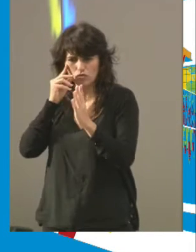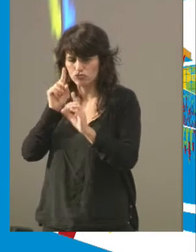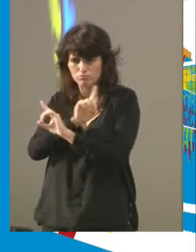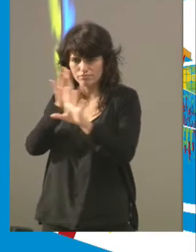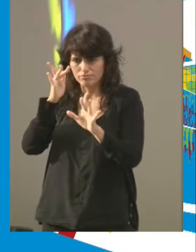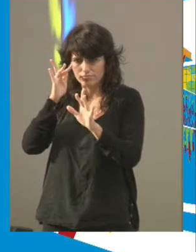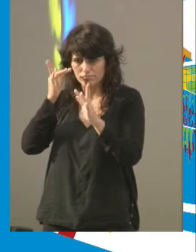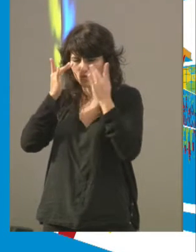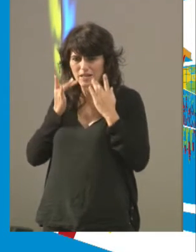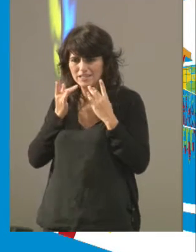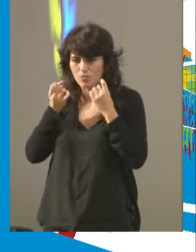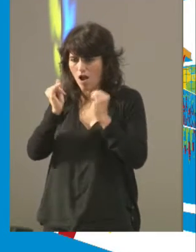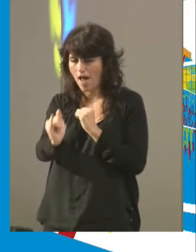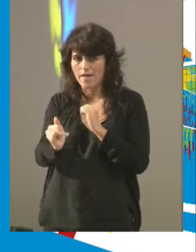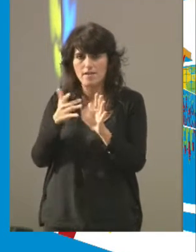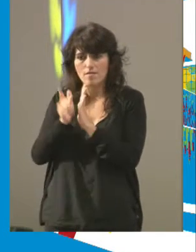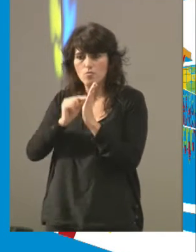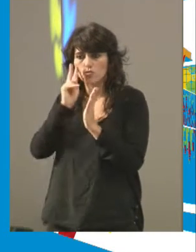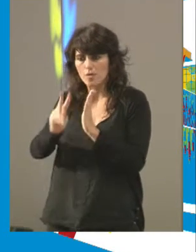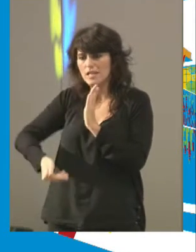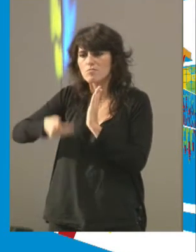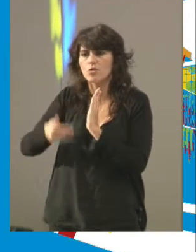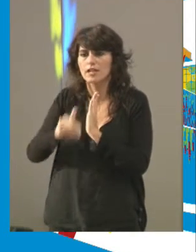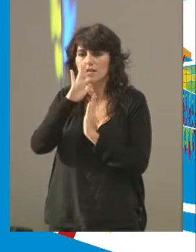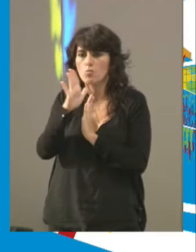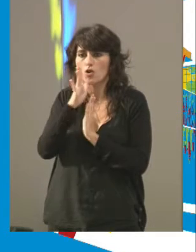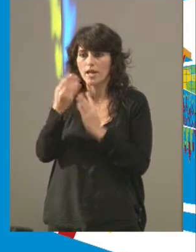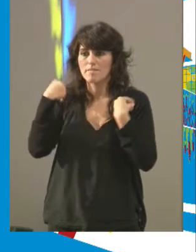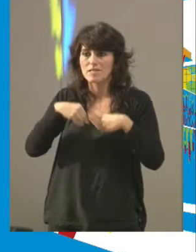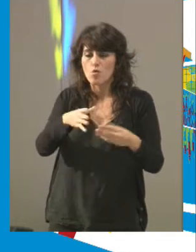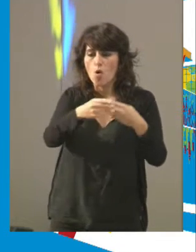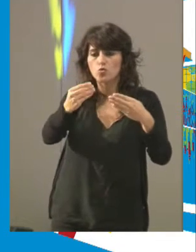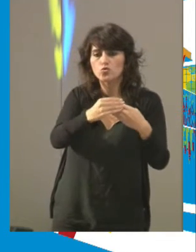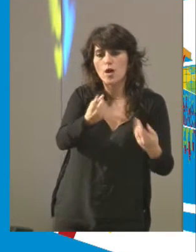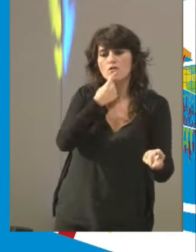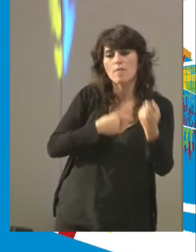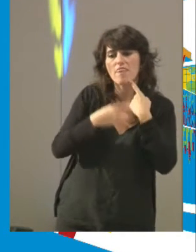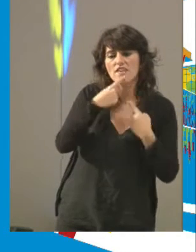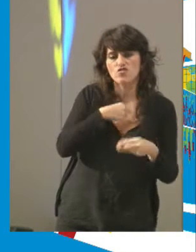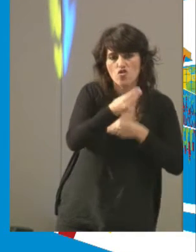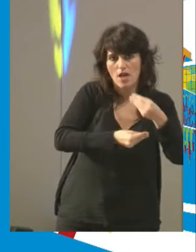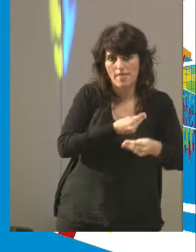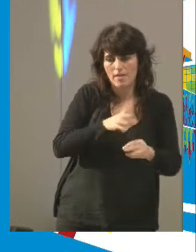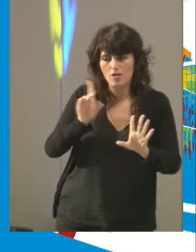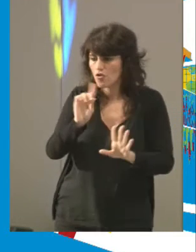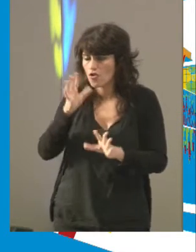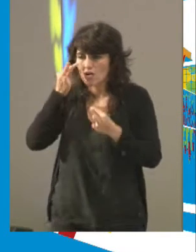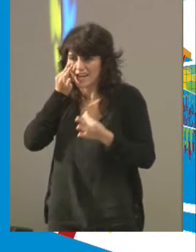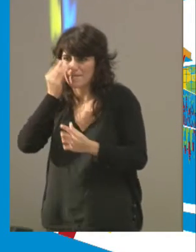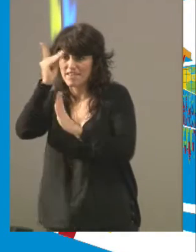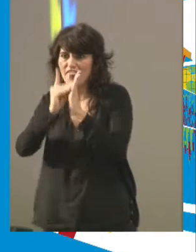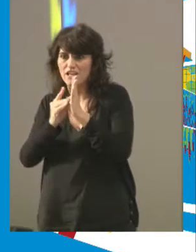eso, desde el punto de vista del análisis de la movilidad, tiene mucha importancia, porque no basamos en lo que los usuarios nos dicen que han hecho, sino en datos